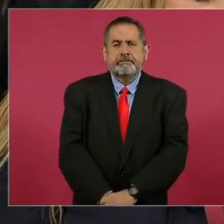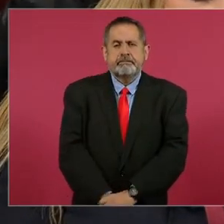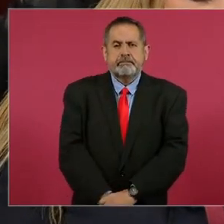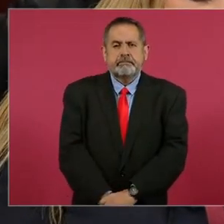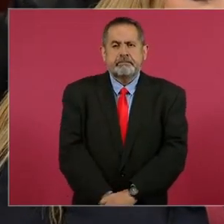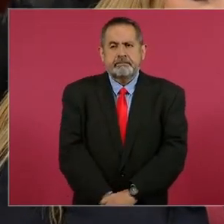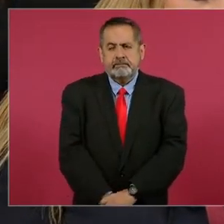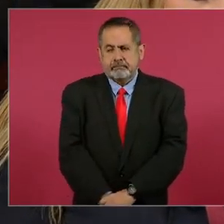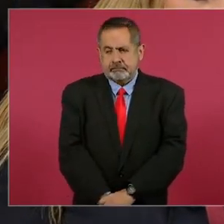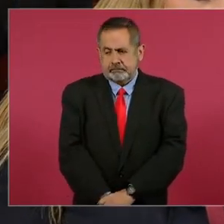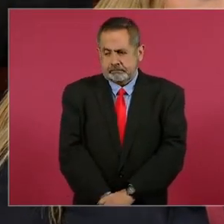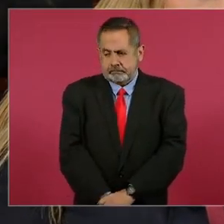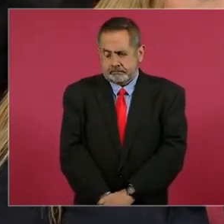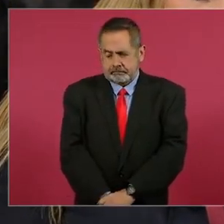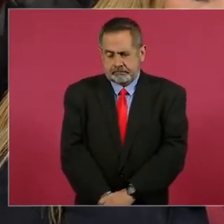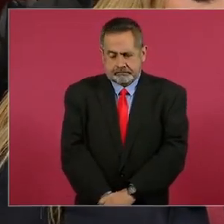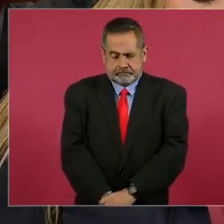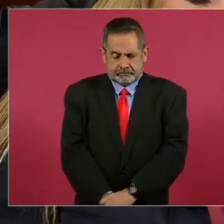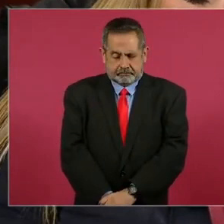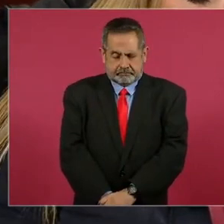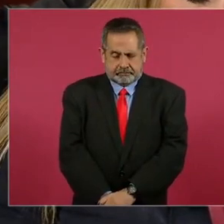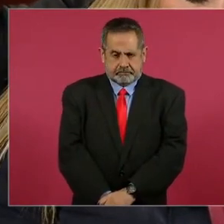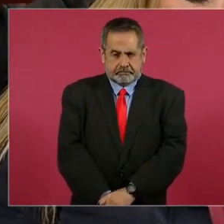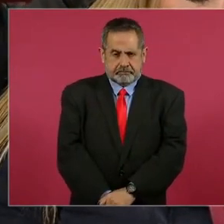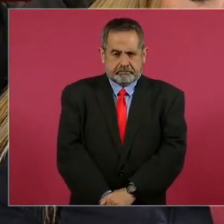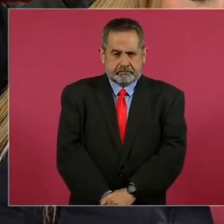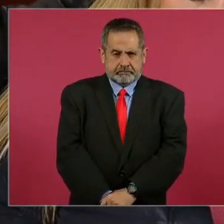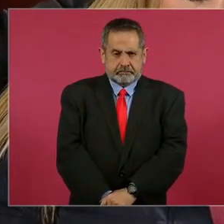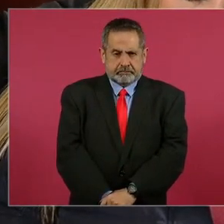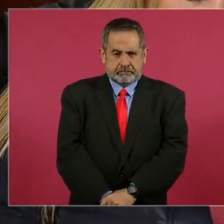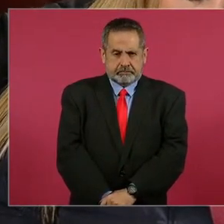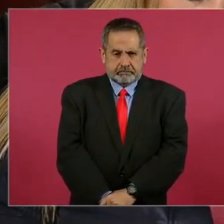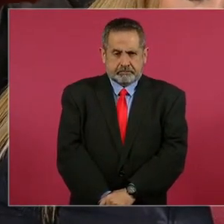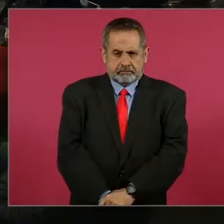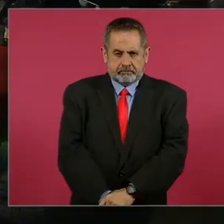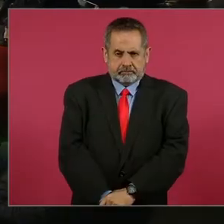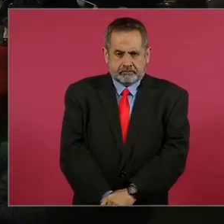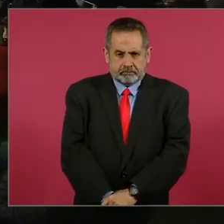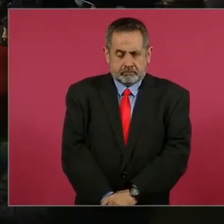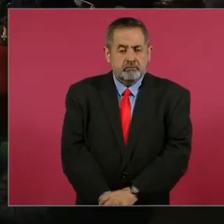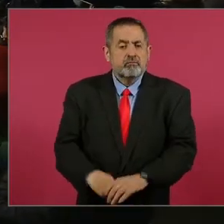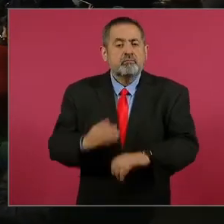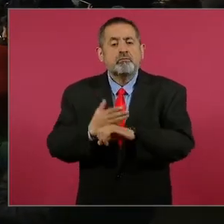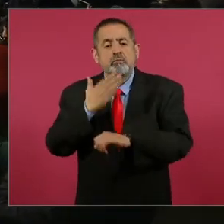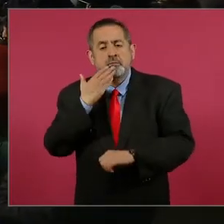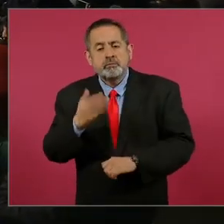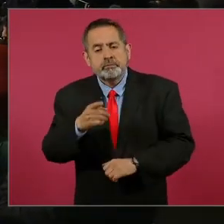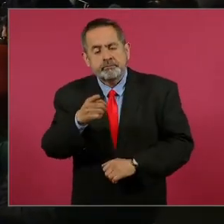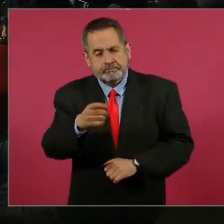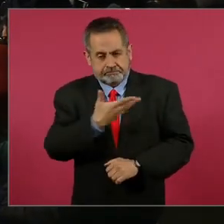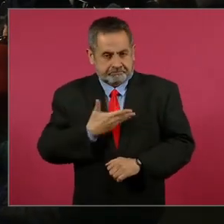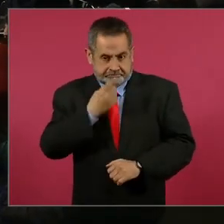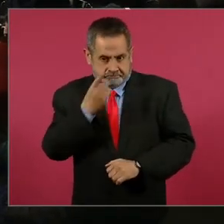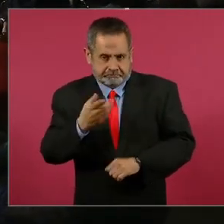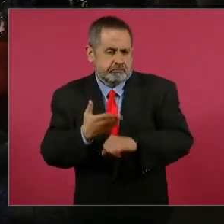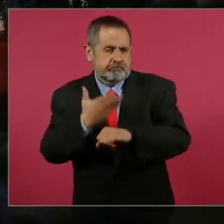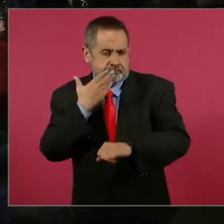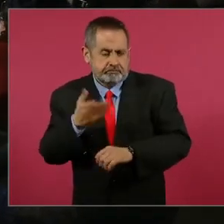una ciudad para rescatar a tantos niños de la calle. Muy bien, pero para